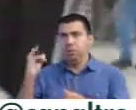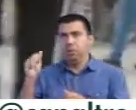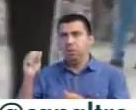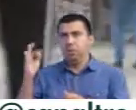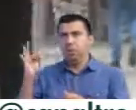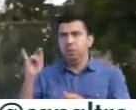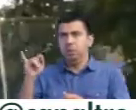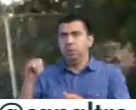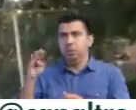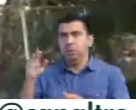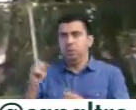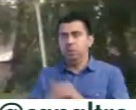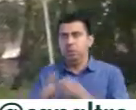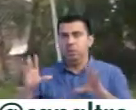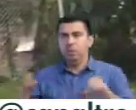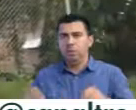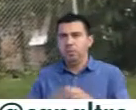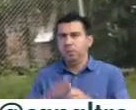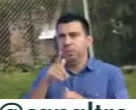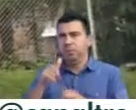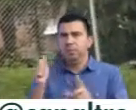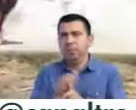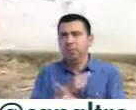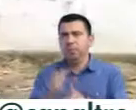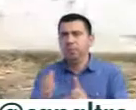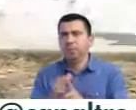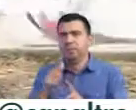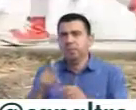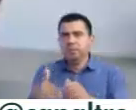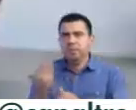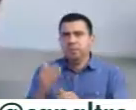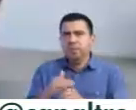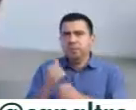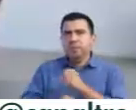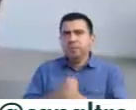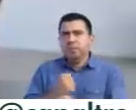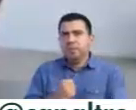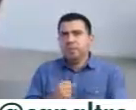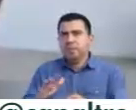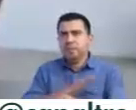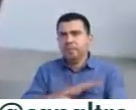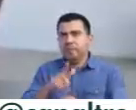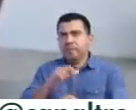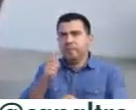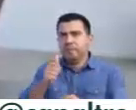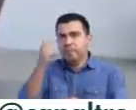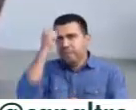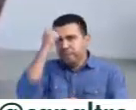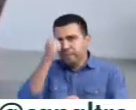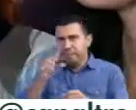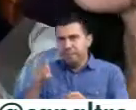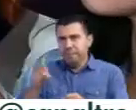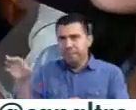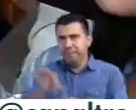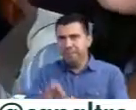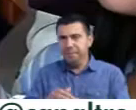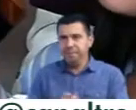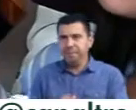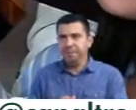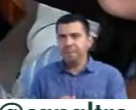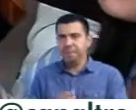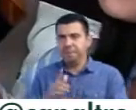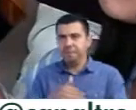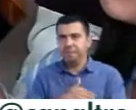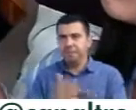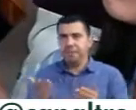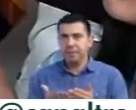acabarán con los traumatismos de cada principio de año y llenar las plazas que hagan falta el ministerio de educación nos acaba de informar que fue